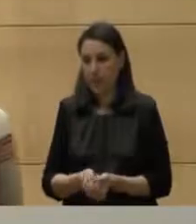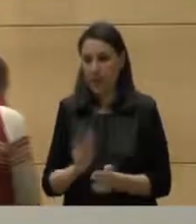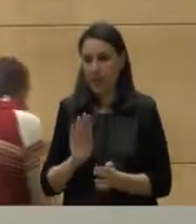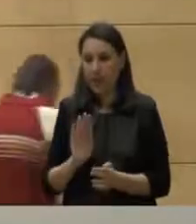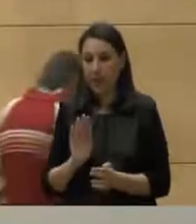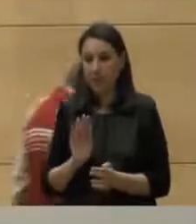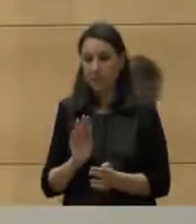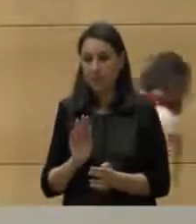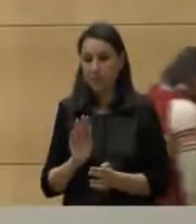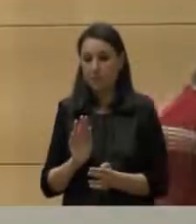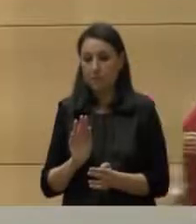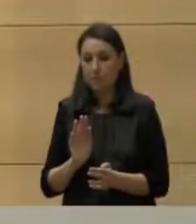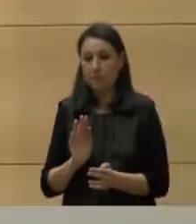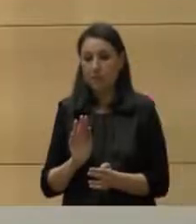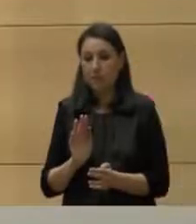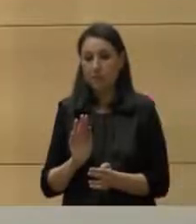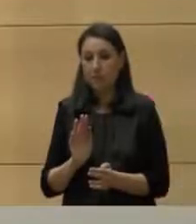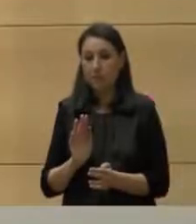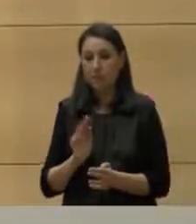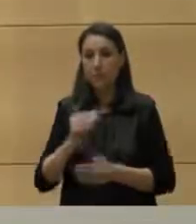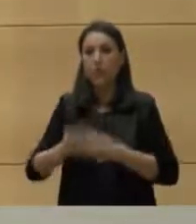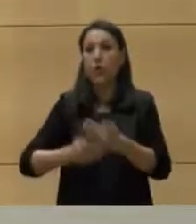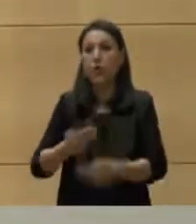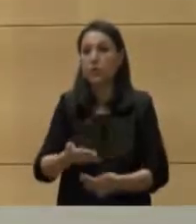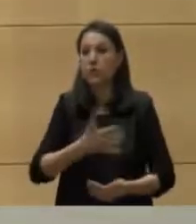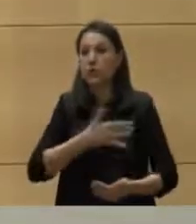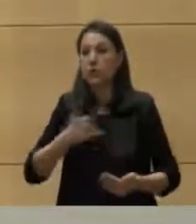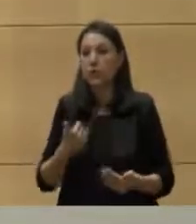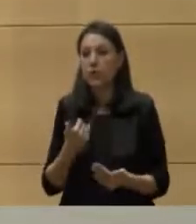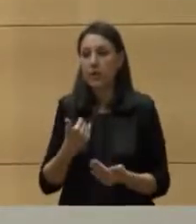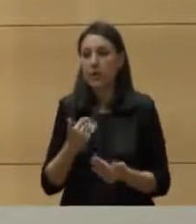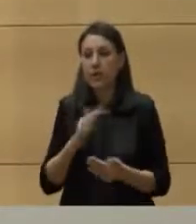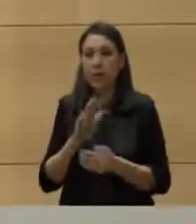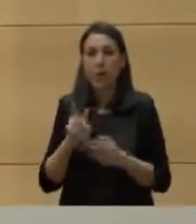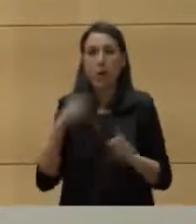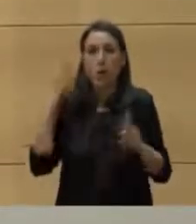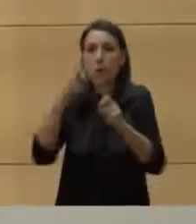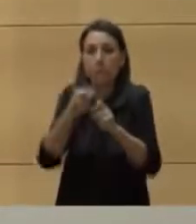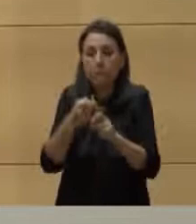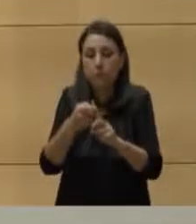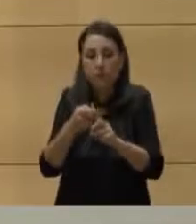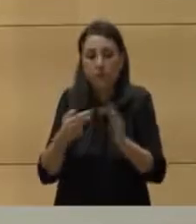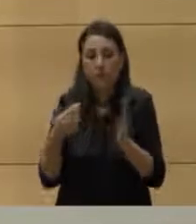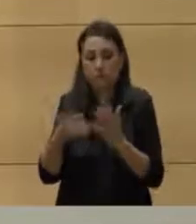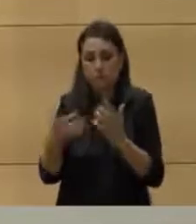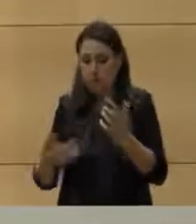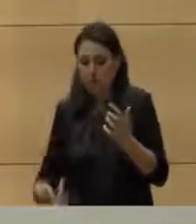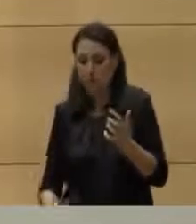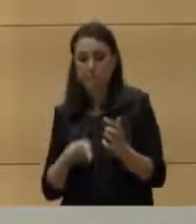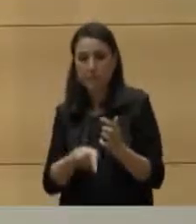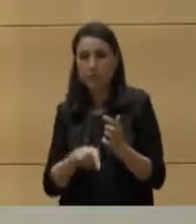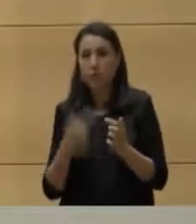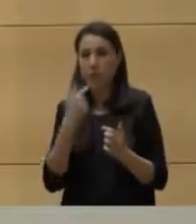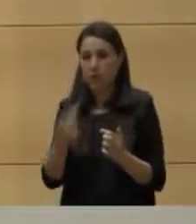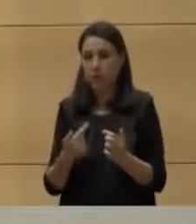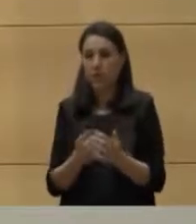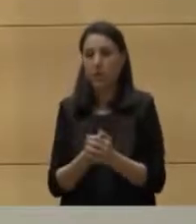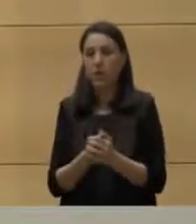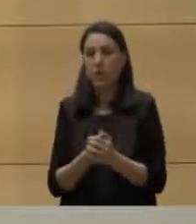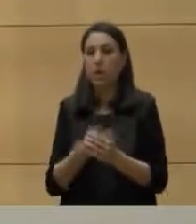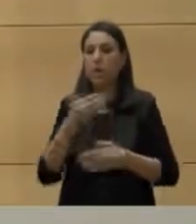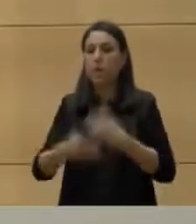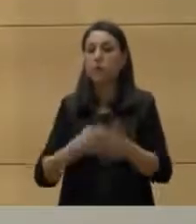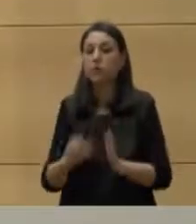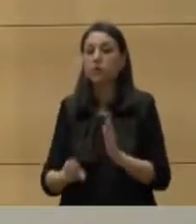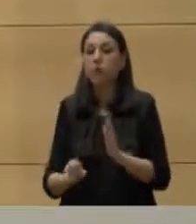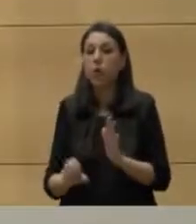señalaba clarísimamente a dónde quería ir. Y yo sugiero que cuando hablemos de proceso constituyente digamos